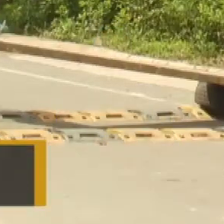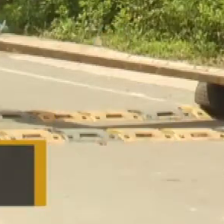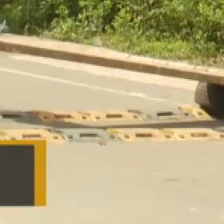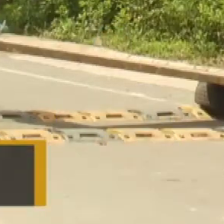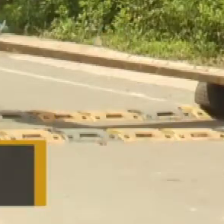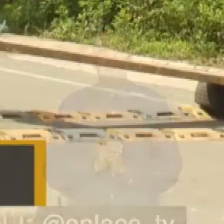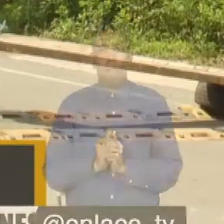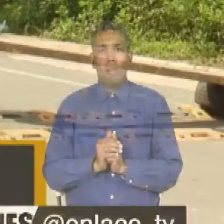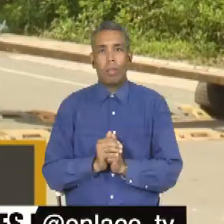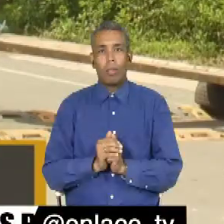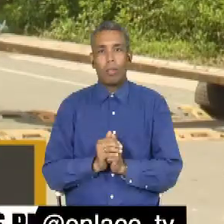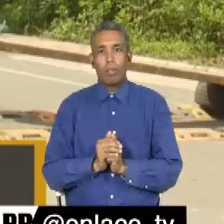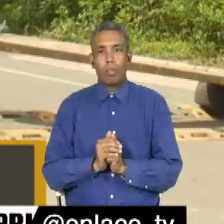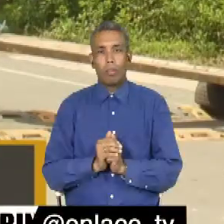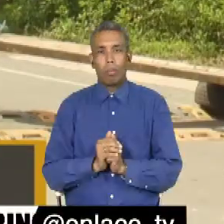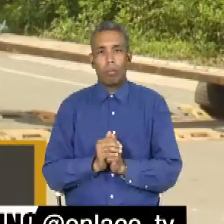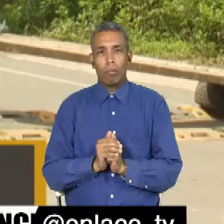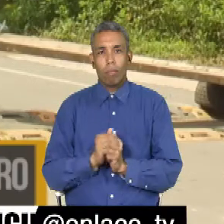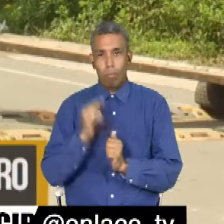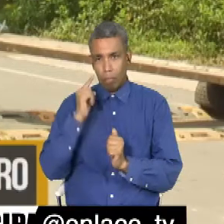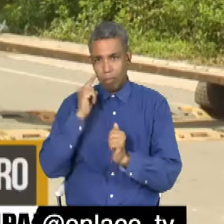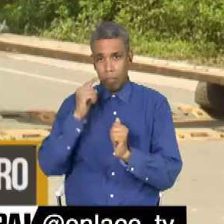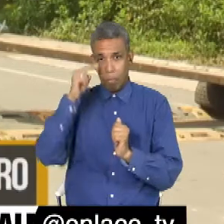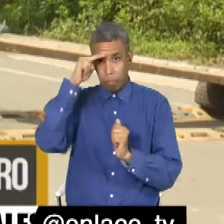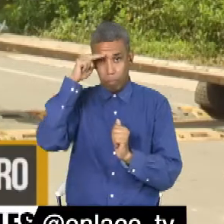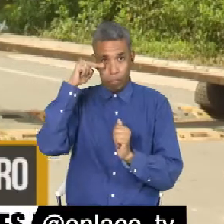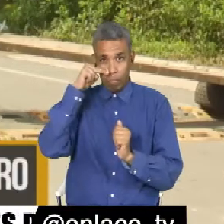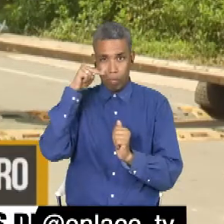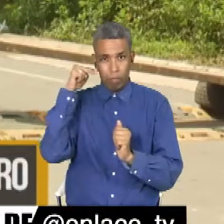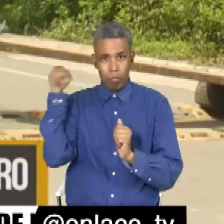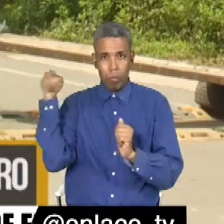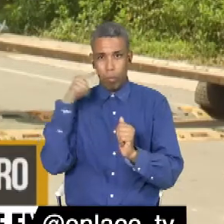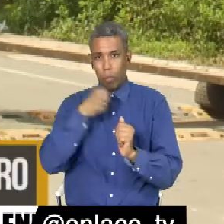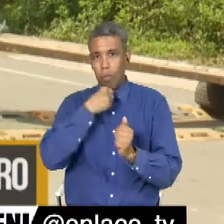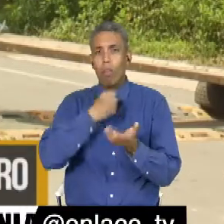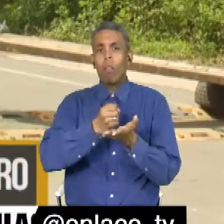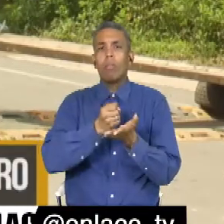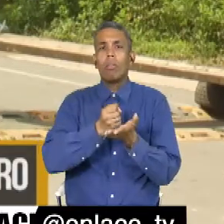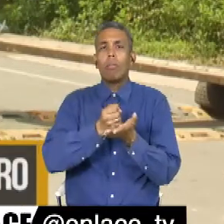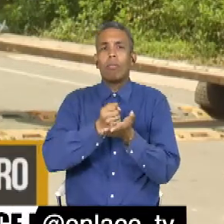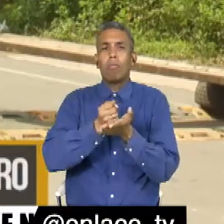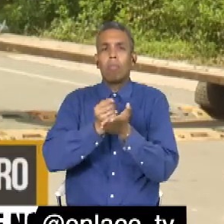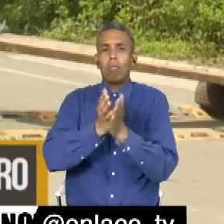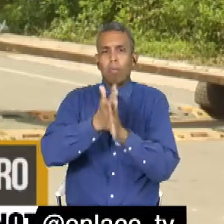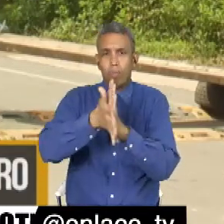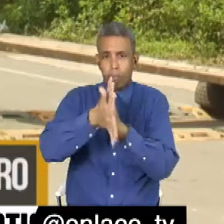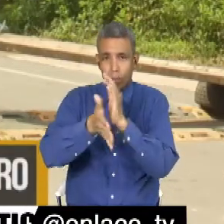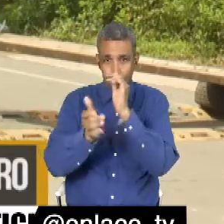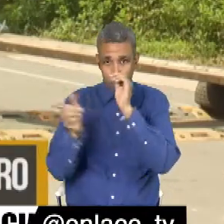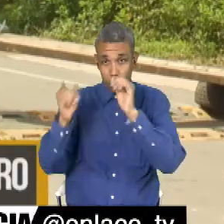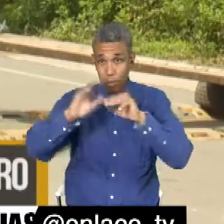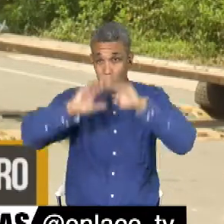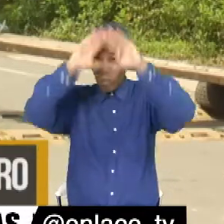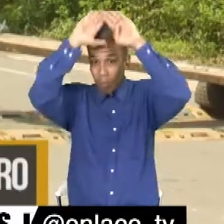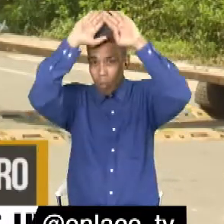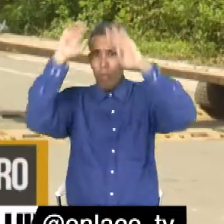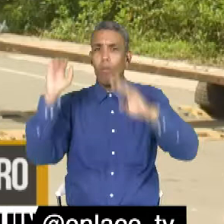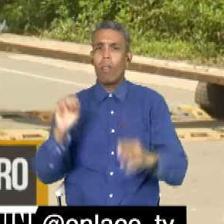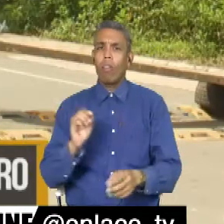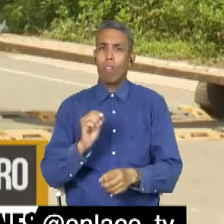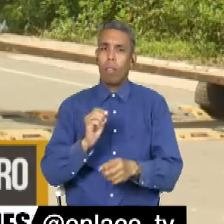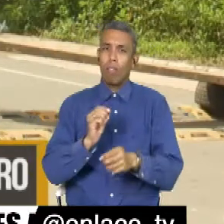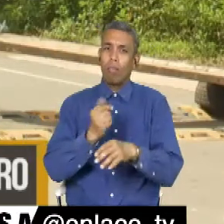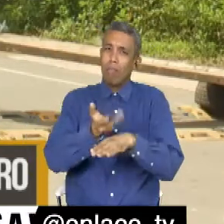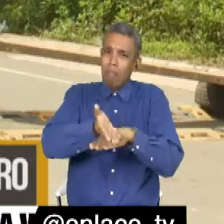protestas pacíficas continúan aquí en el corregimiento del centro por parte de sus habitantes. Ellos aseguran que el Estado los tiene totalmente abandonados,